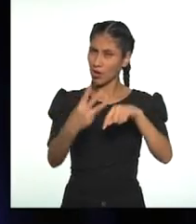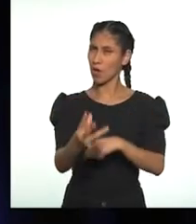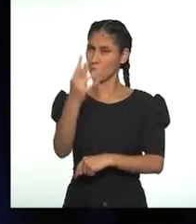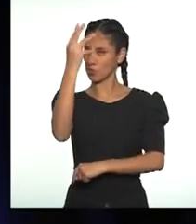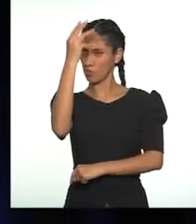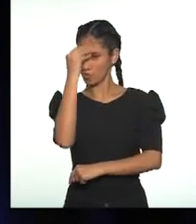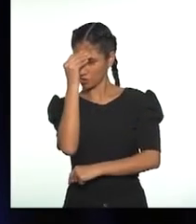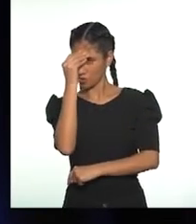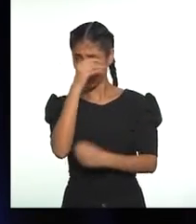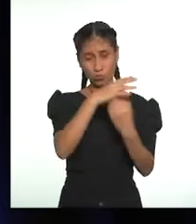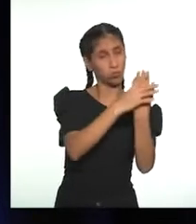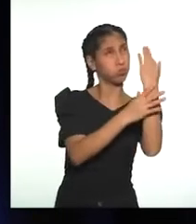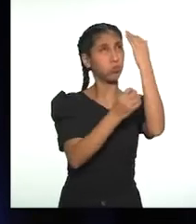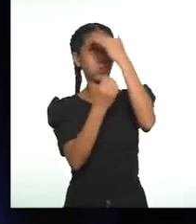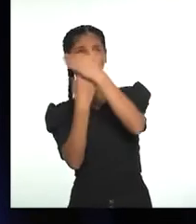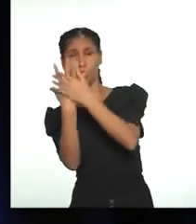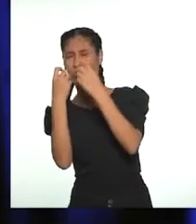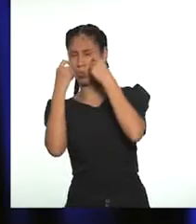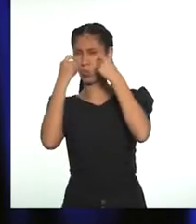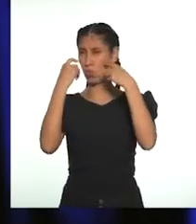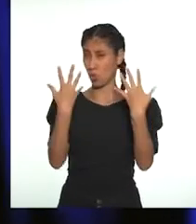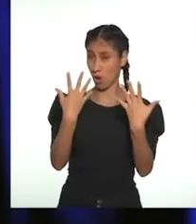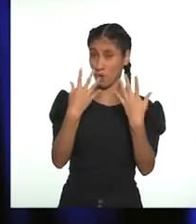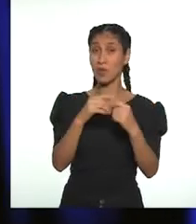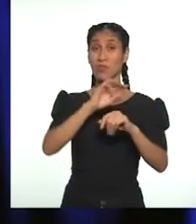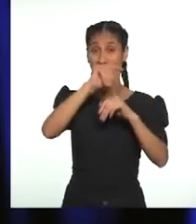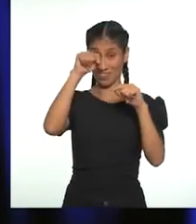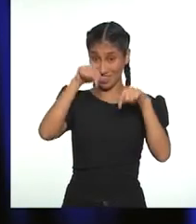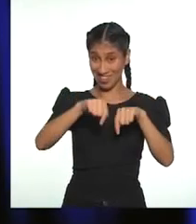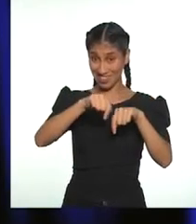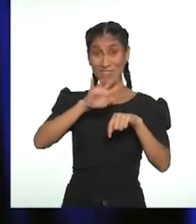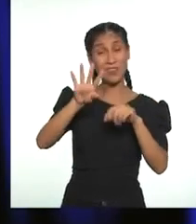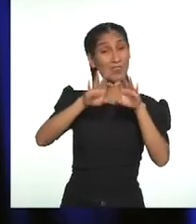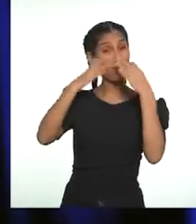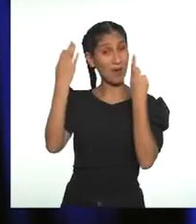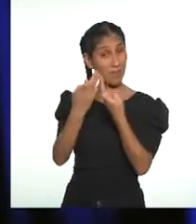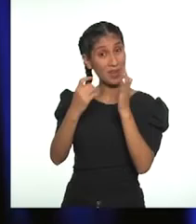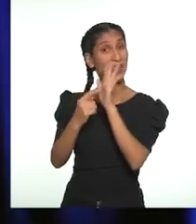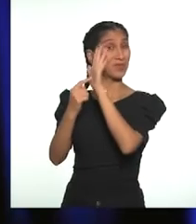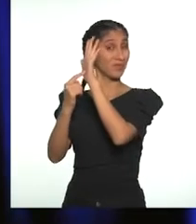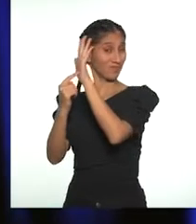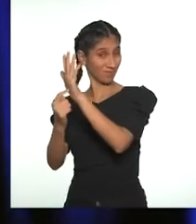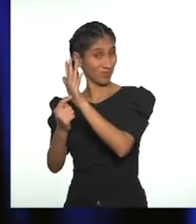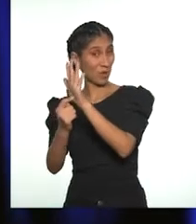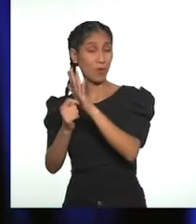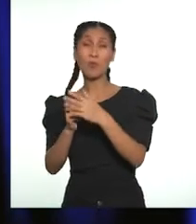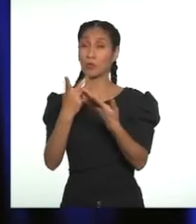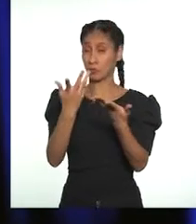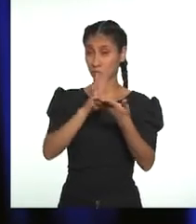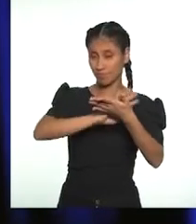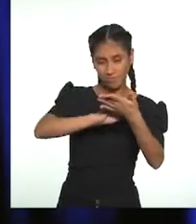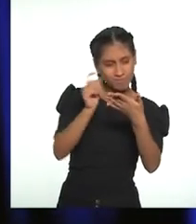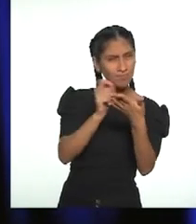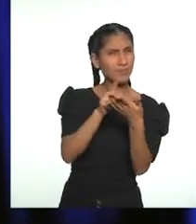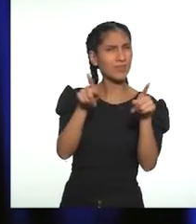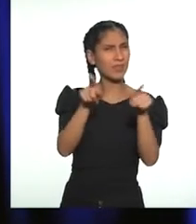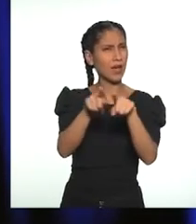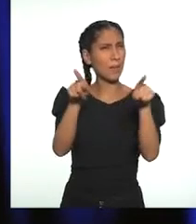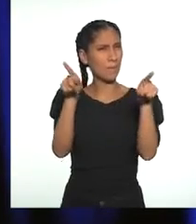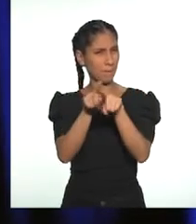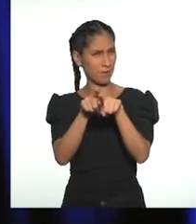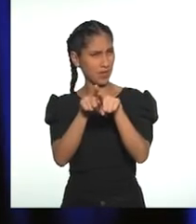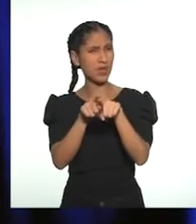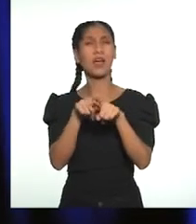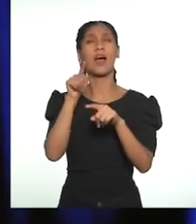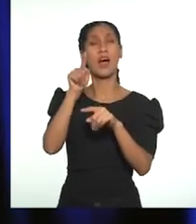aprendido que es el bien más preciado. No olvides compartir esta actividad con tu familia, no solo realizando el reto,